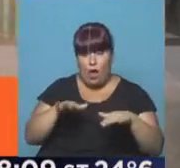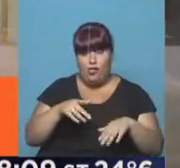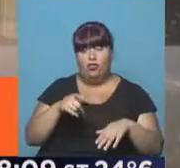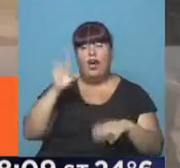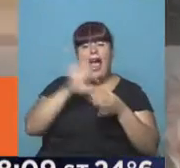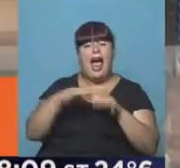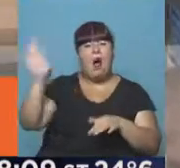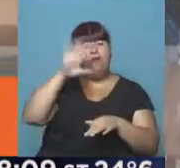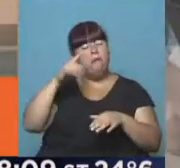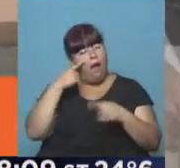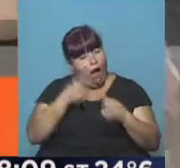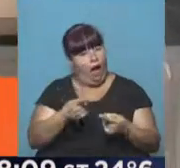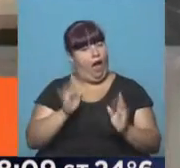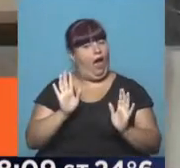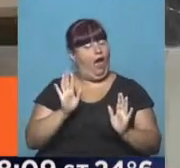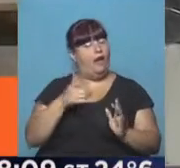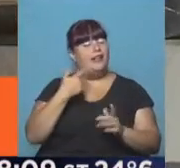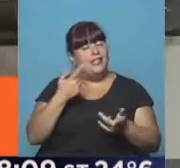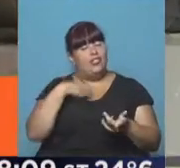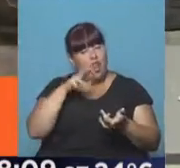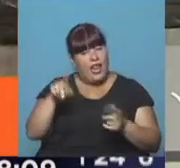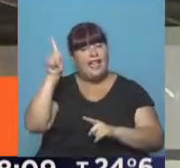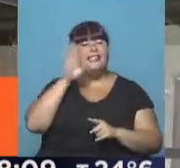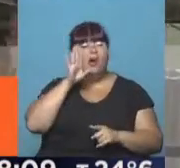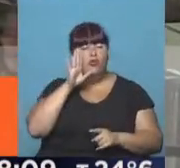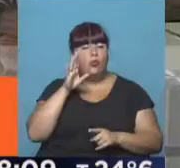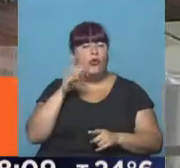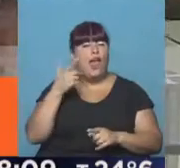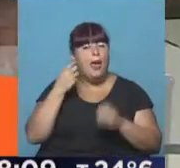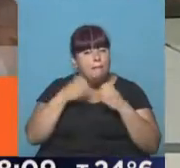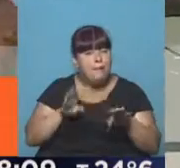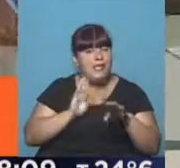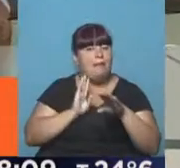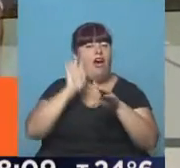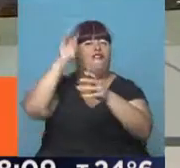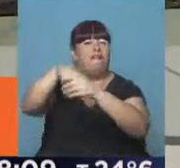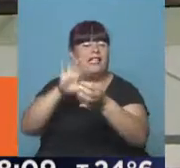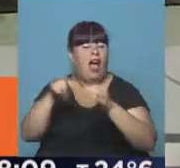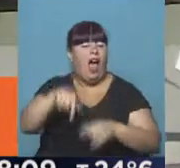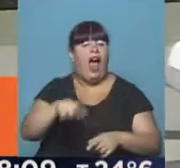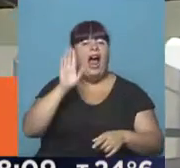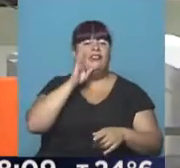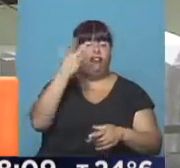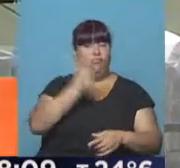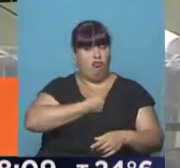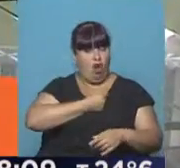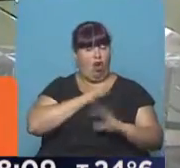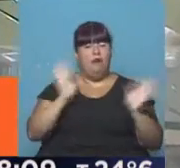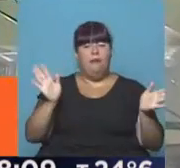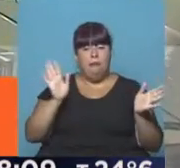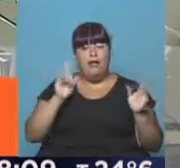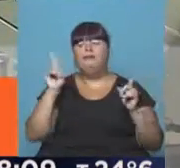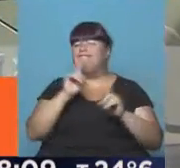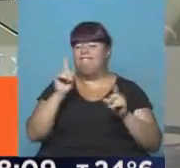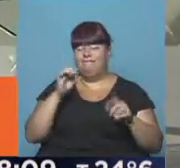que europa ya mirará con atención leía por ahí que eeuu era la llave para entrar eeuu ahora cierra la puerta pero está la el en la